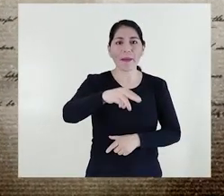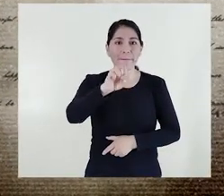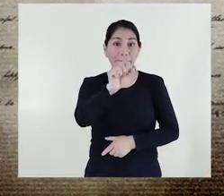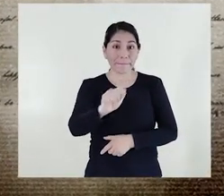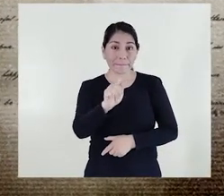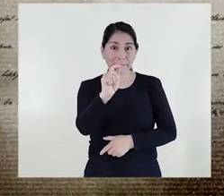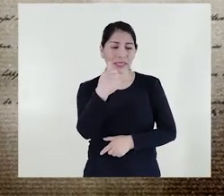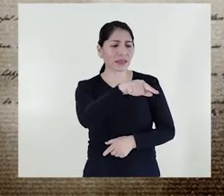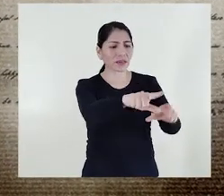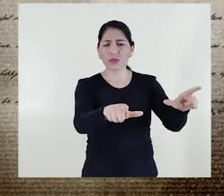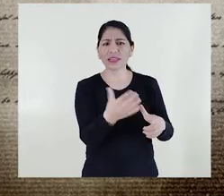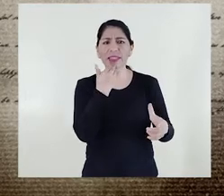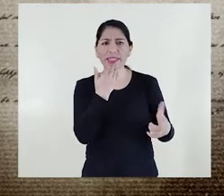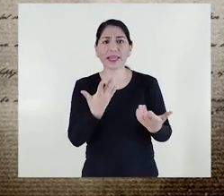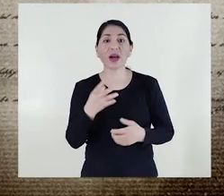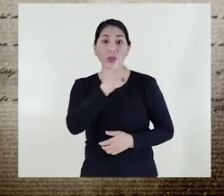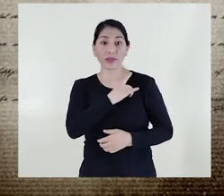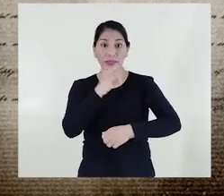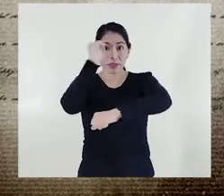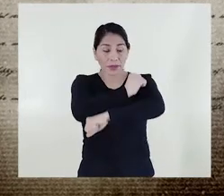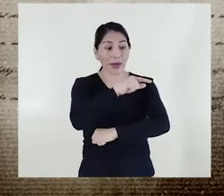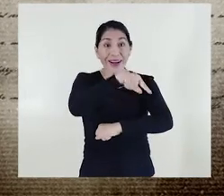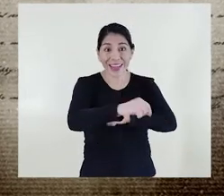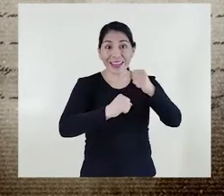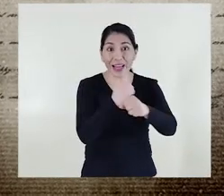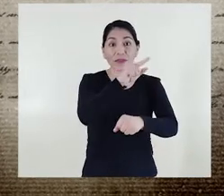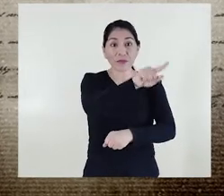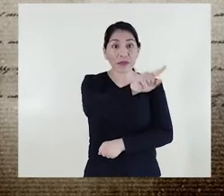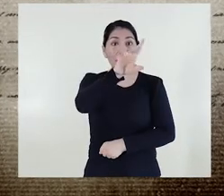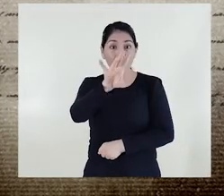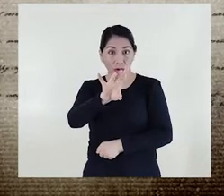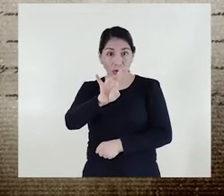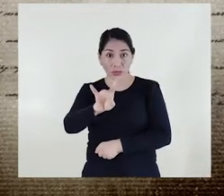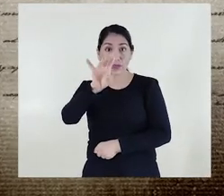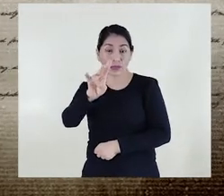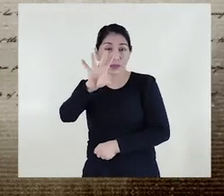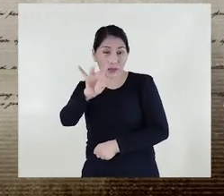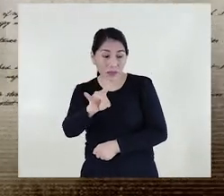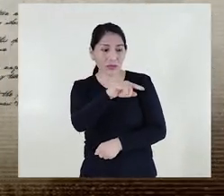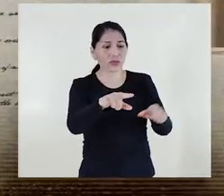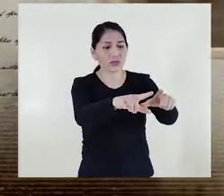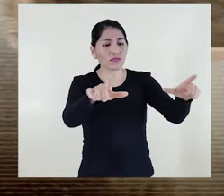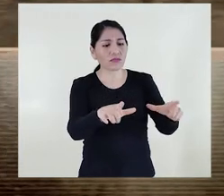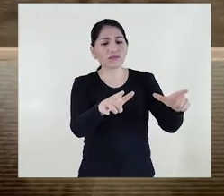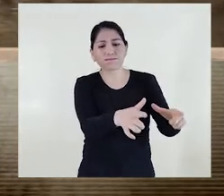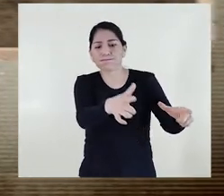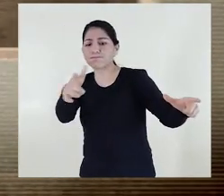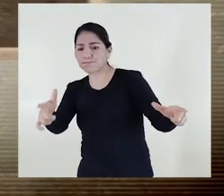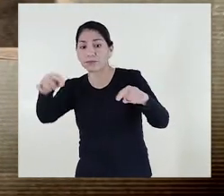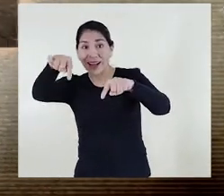una antigua huerta que para ese entonces le pertenecía a la Universidad San Marcos. Y es aquí en 1878,